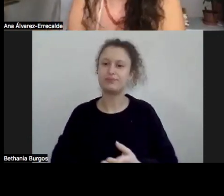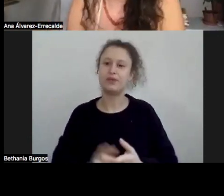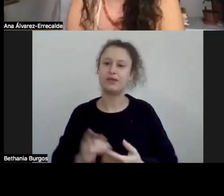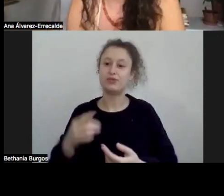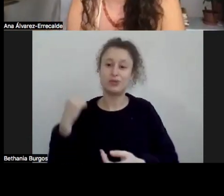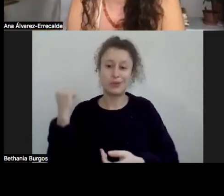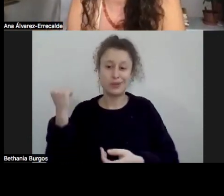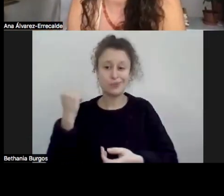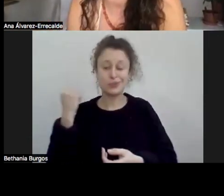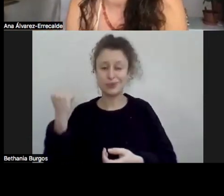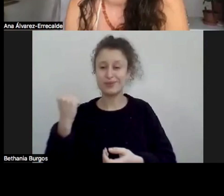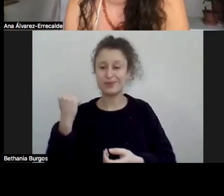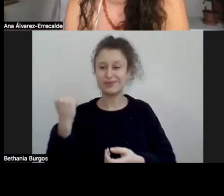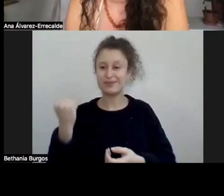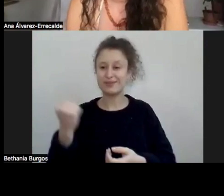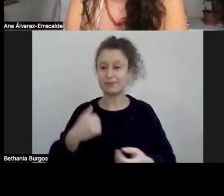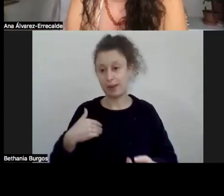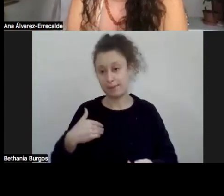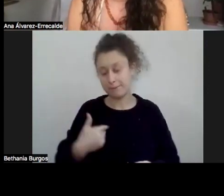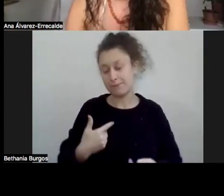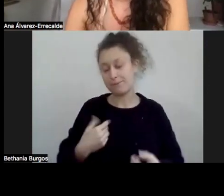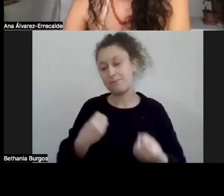que suelo comentar es el tema de,